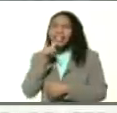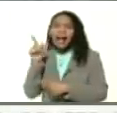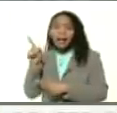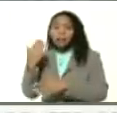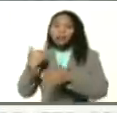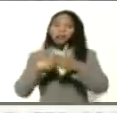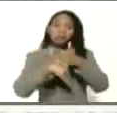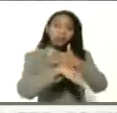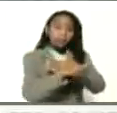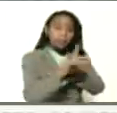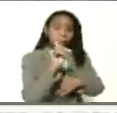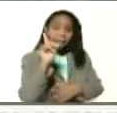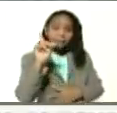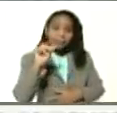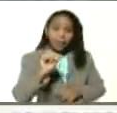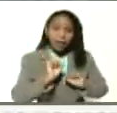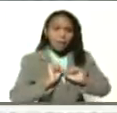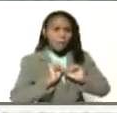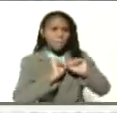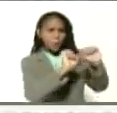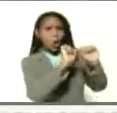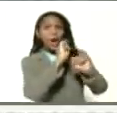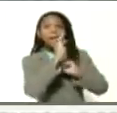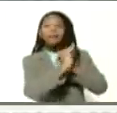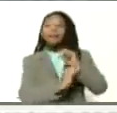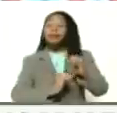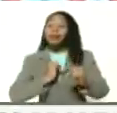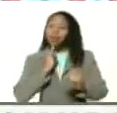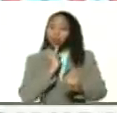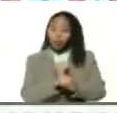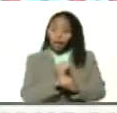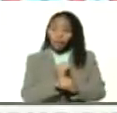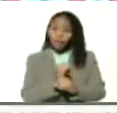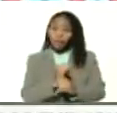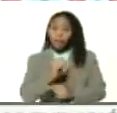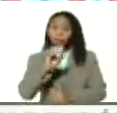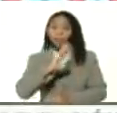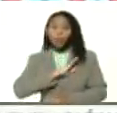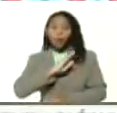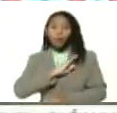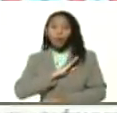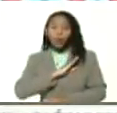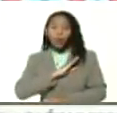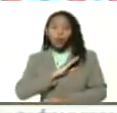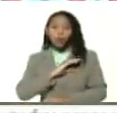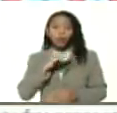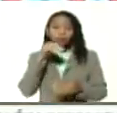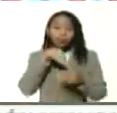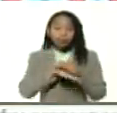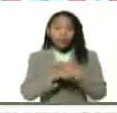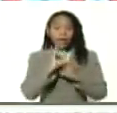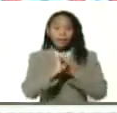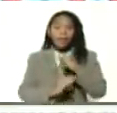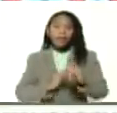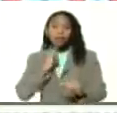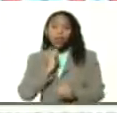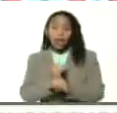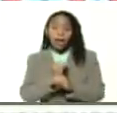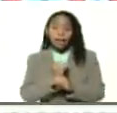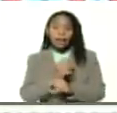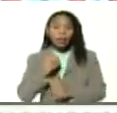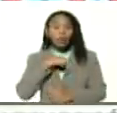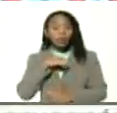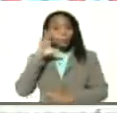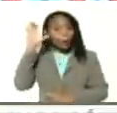salir también a la defensa internacional del patrimonio y de las reservas internacionales de